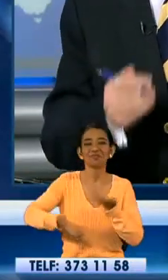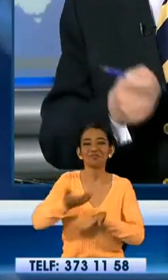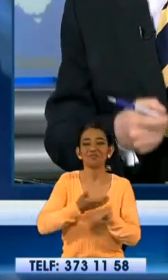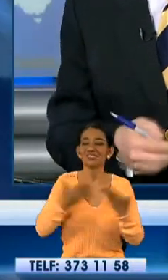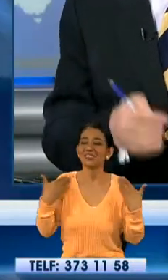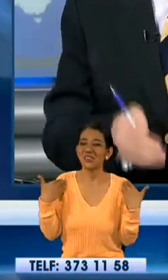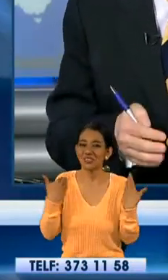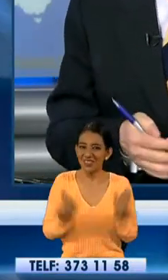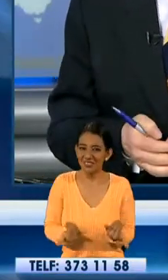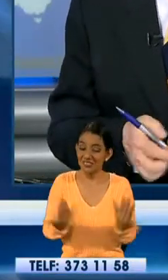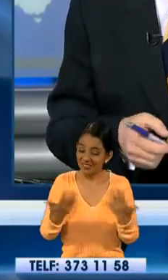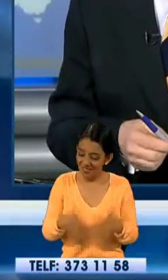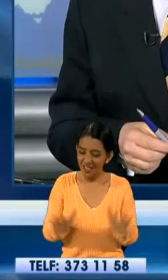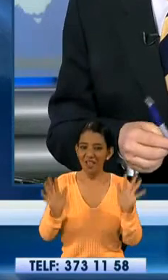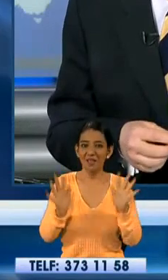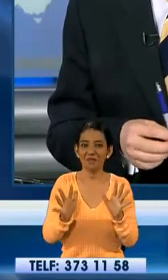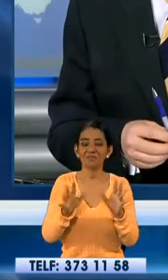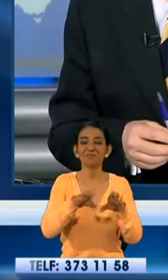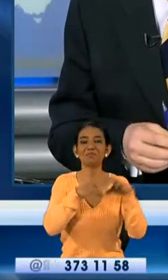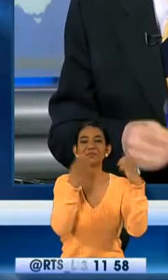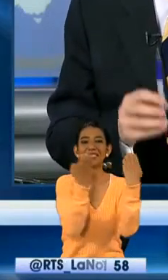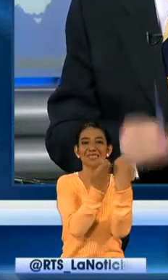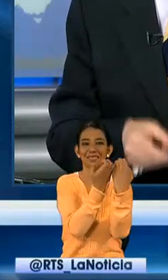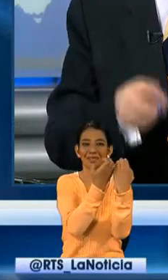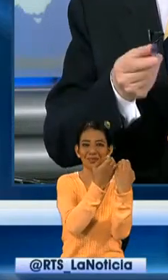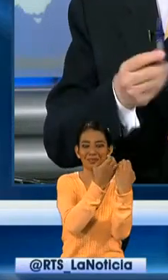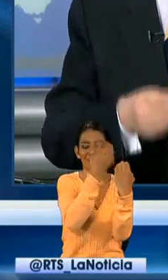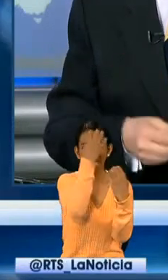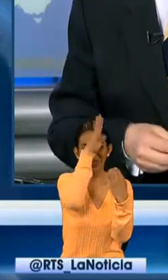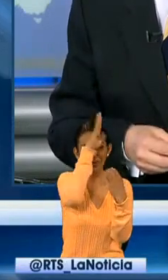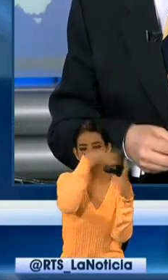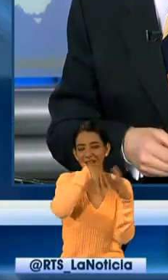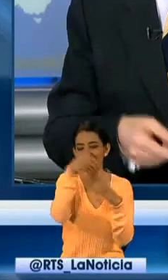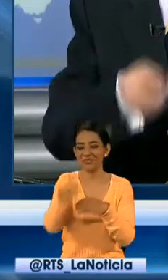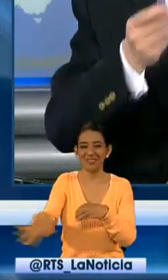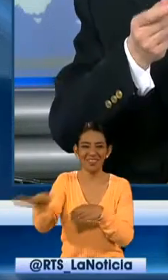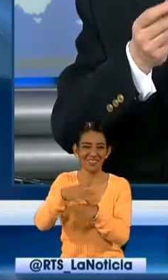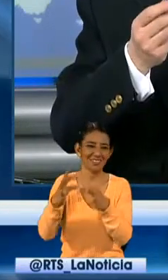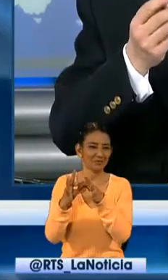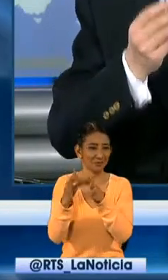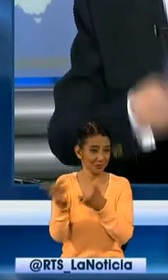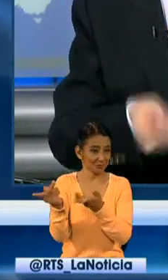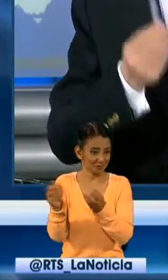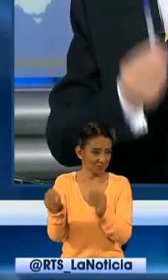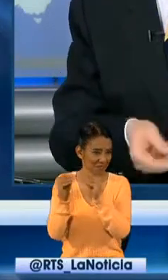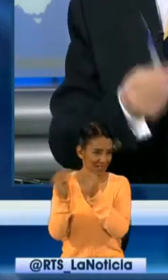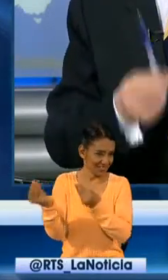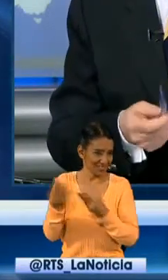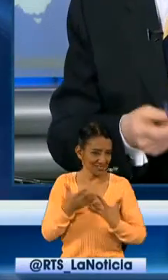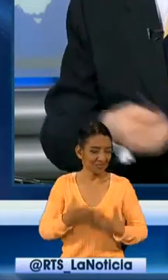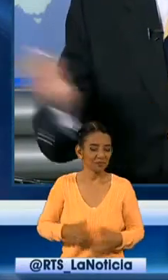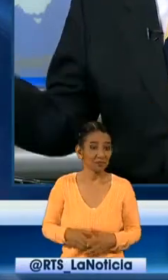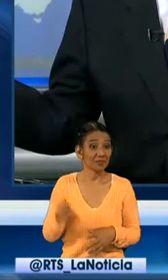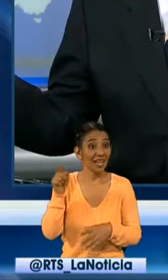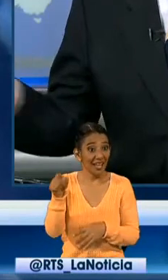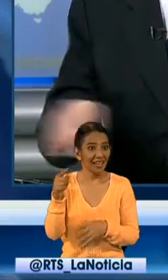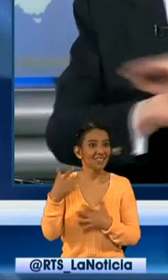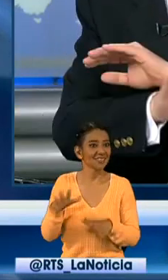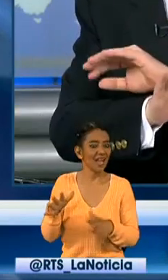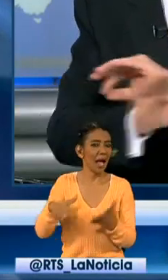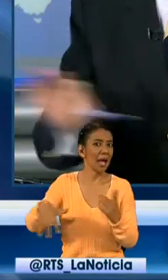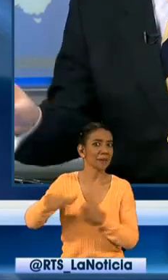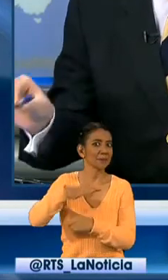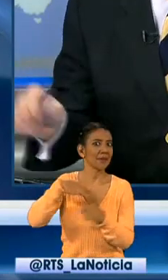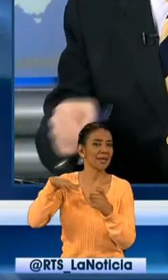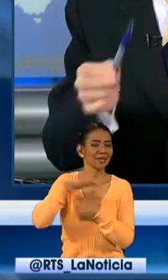alegría que se siente ya en los exteriores del Estadio Olímpico Atahualpa. Sofi Vintimilla, usted tiene el cambio directo porque allá el ambiente